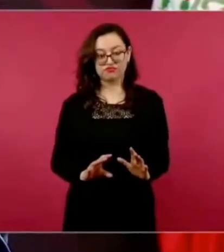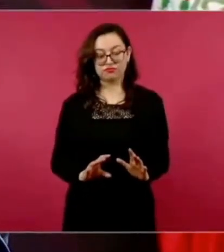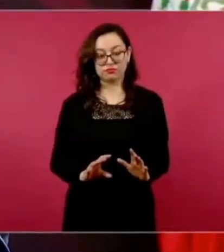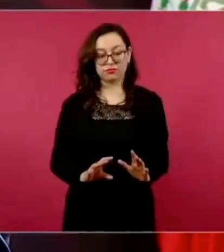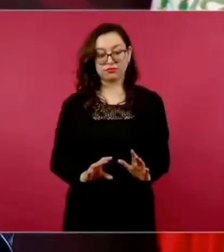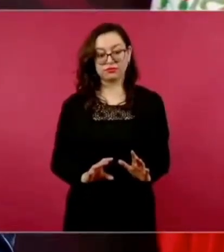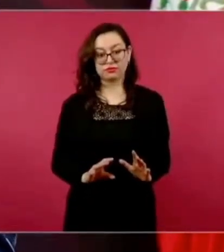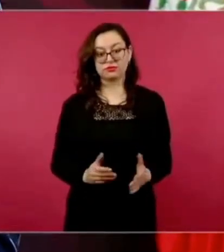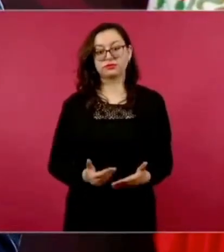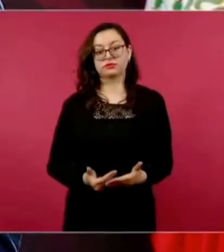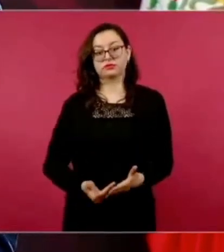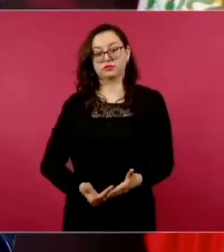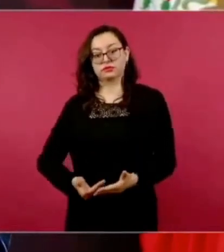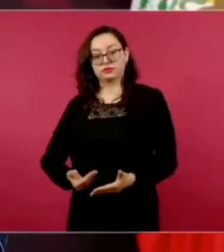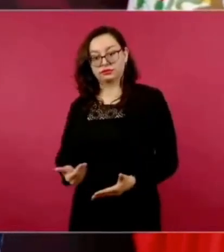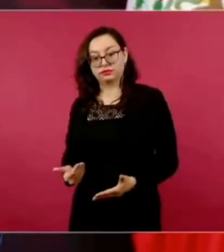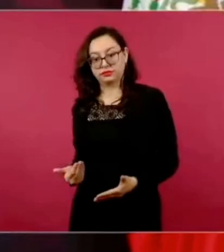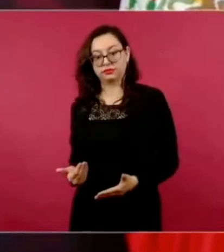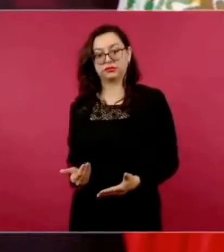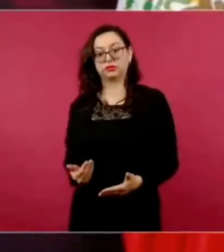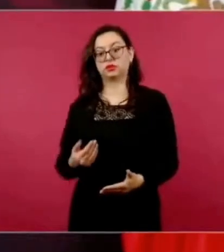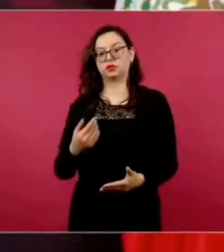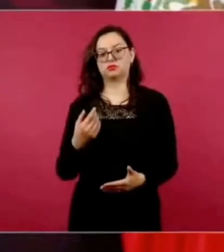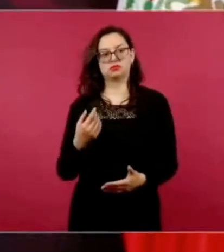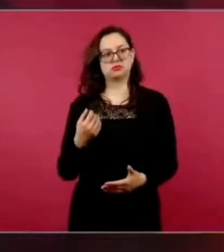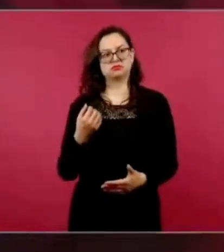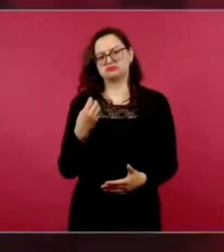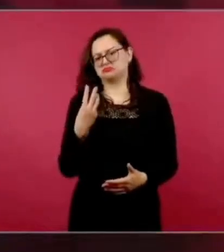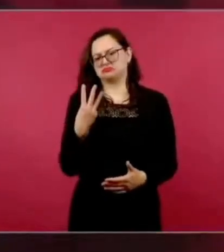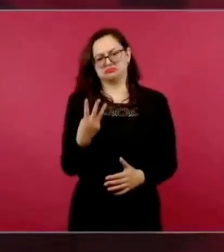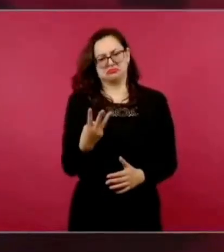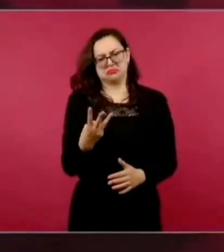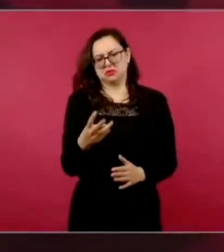un mes, 2 meses, 3 meses,